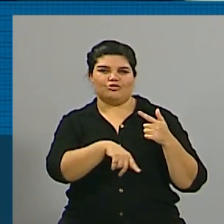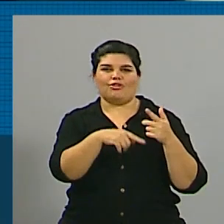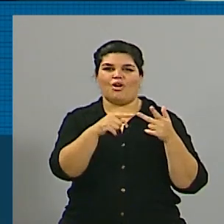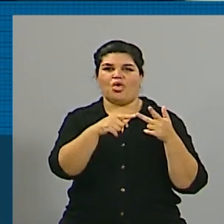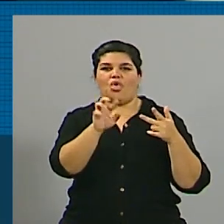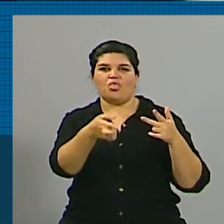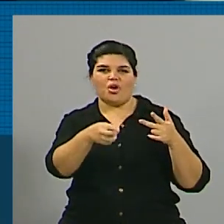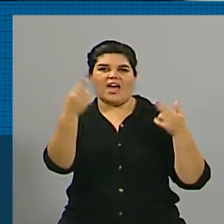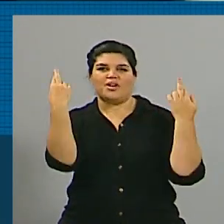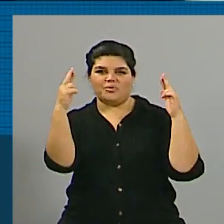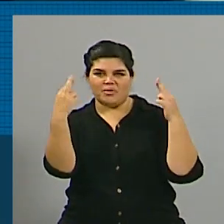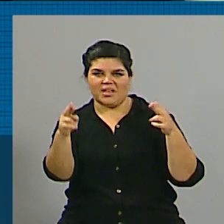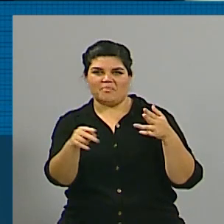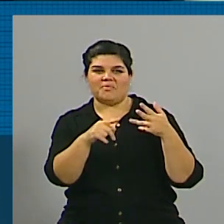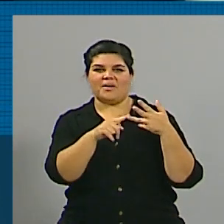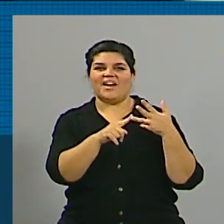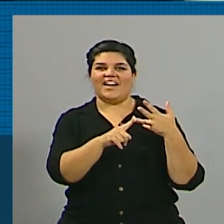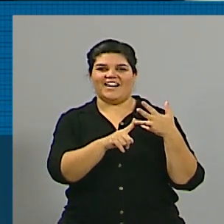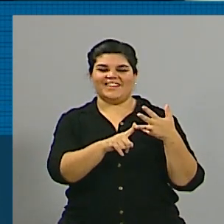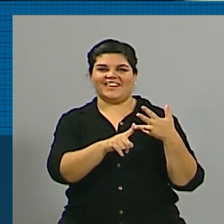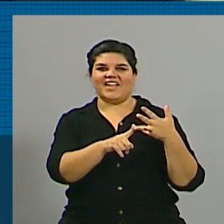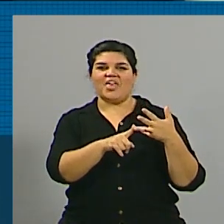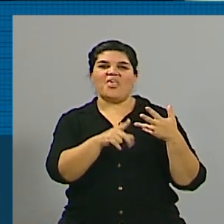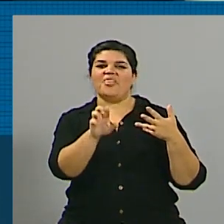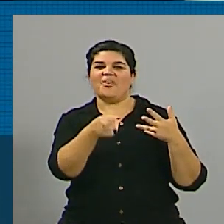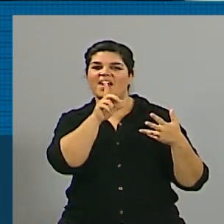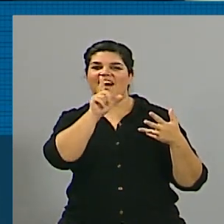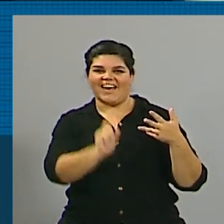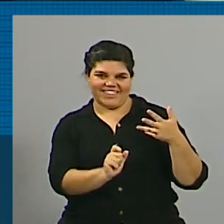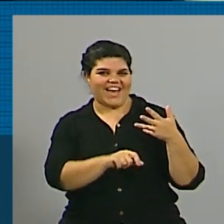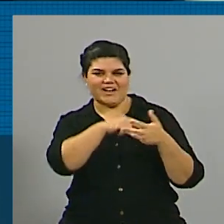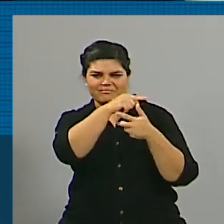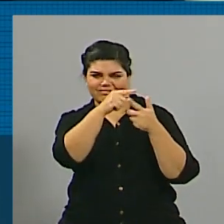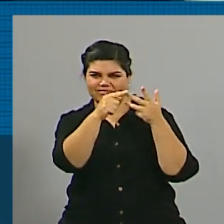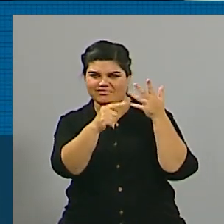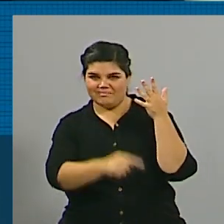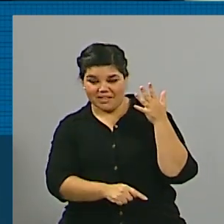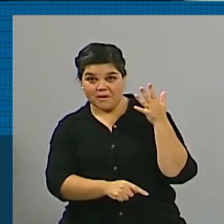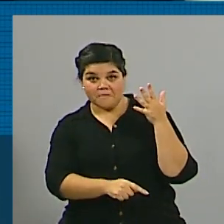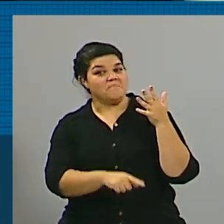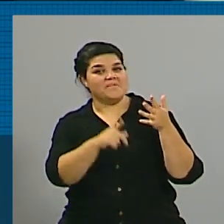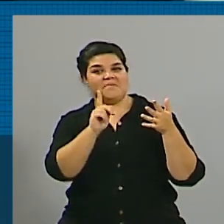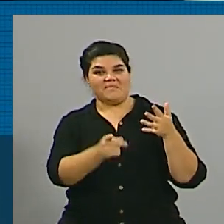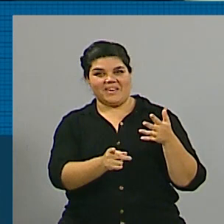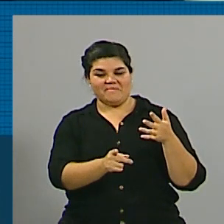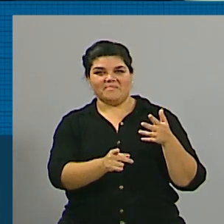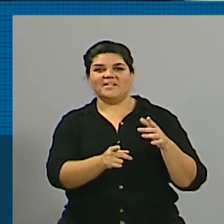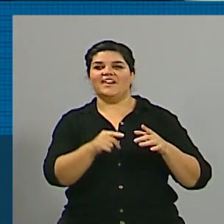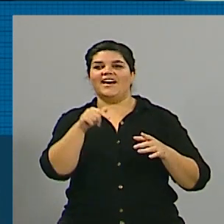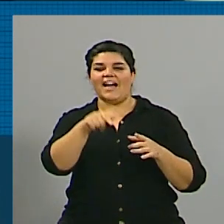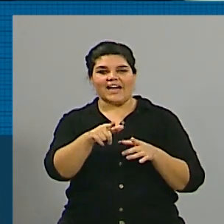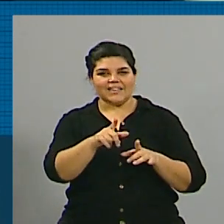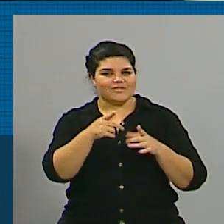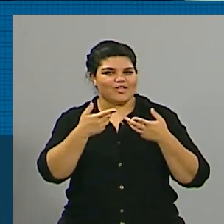del turismo, el dólar Coldplay en otro momento. Digo, a partir de esa situación, primero, si es normal que pase algo así y si se da en